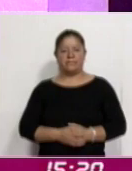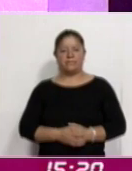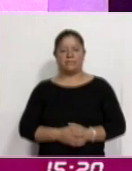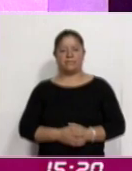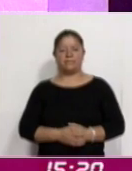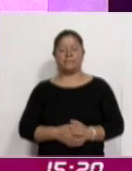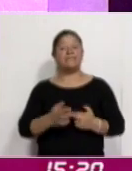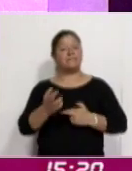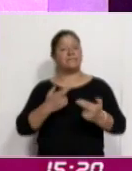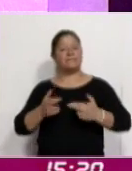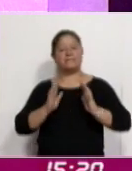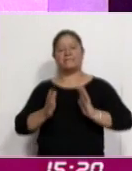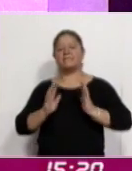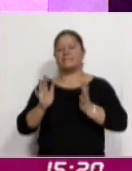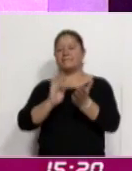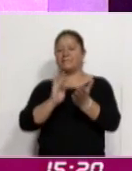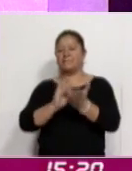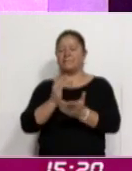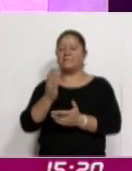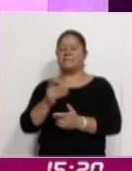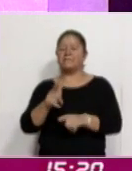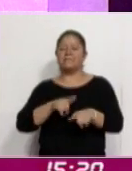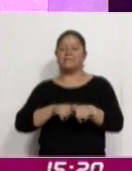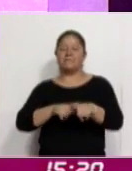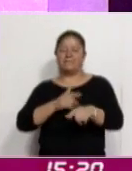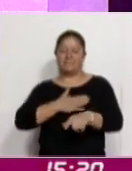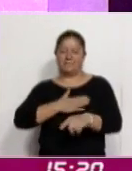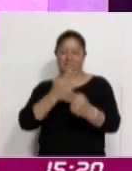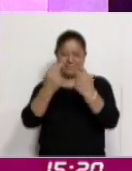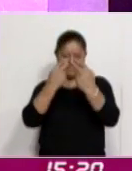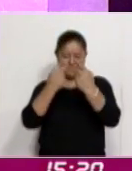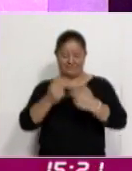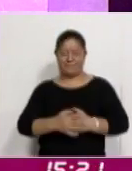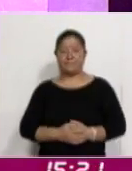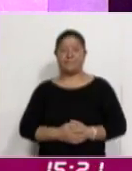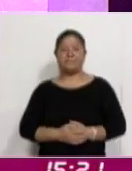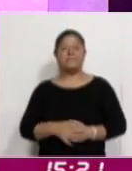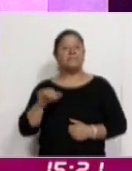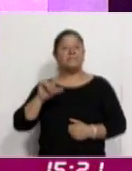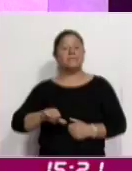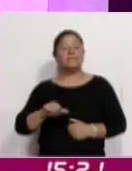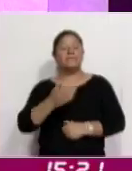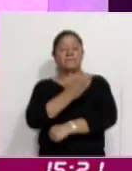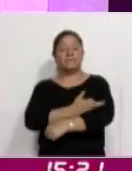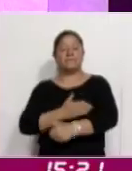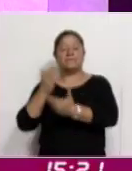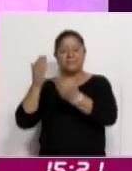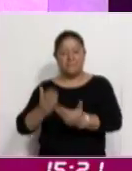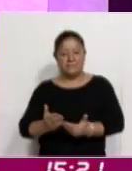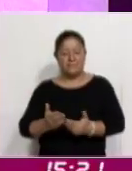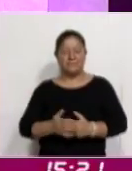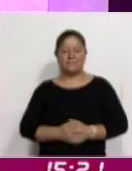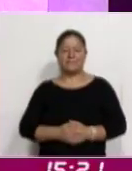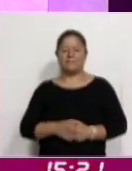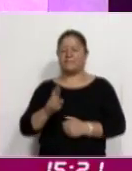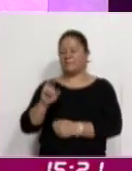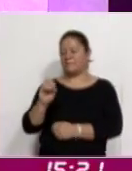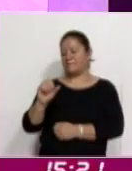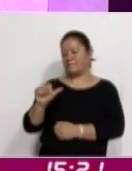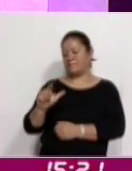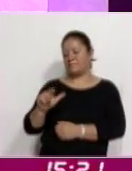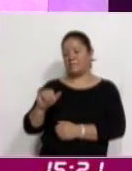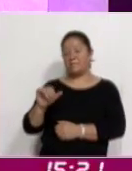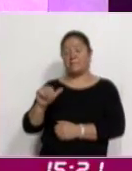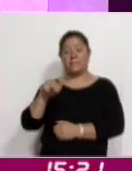Ya estamos de regreso, muchísimas gracias por continuar con nosotros. Y le comento, esta tarde ya se encuentran con nosotros Rosalía Nayeli